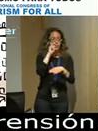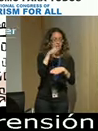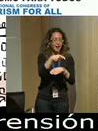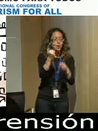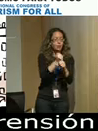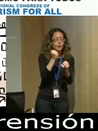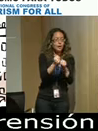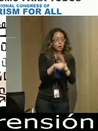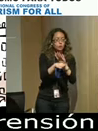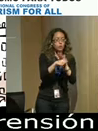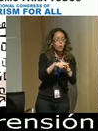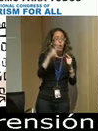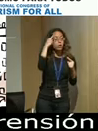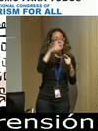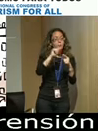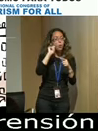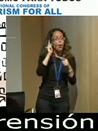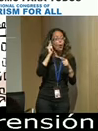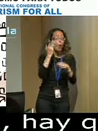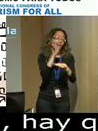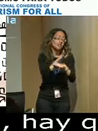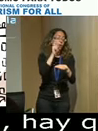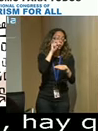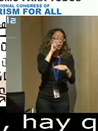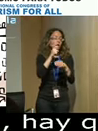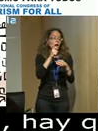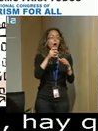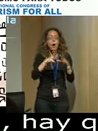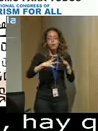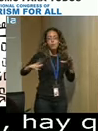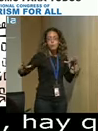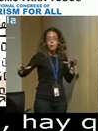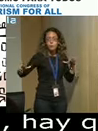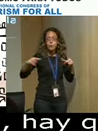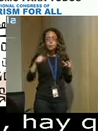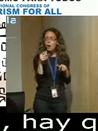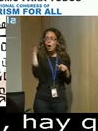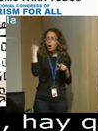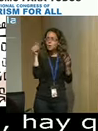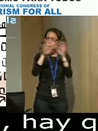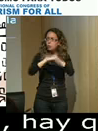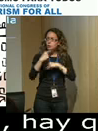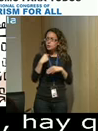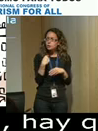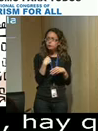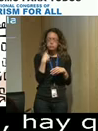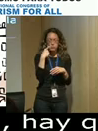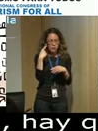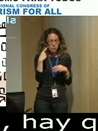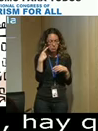turística también es un entorno muy amplio. Yo cuando repasaba ayer a la noche lo que os quería contar, me daba cuenta que si realmente